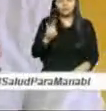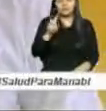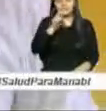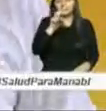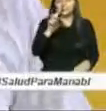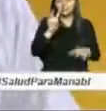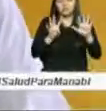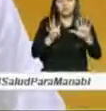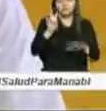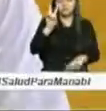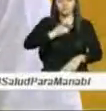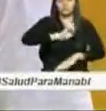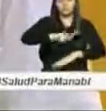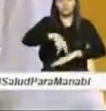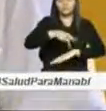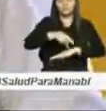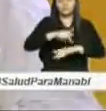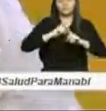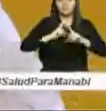2.192 profesionales de salud.